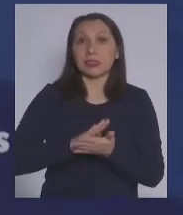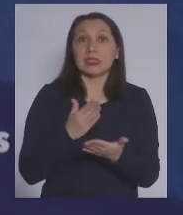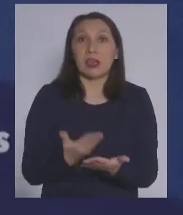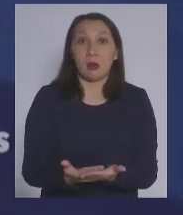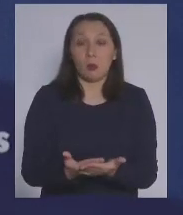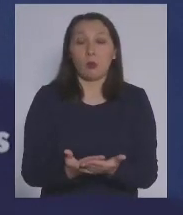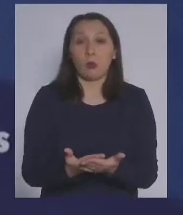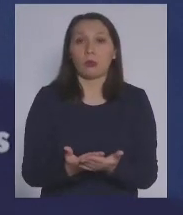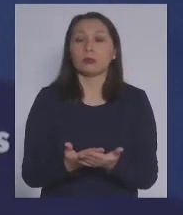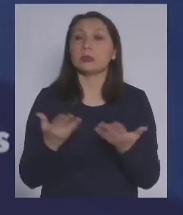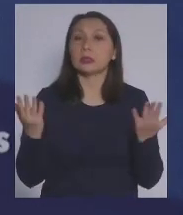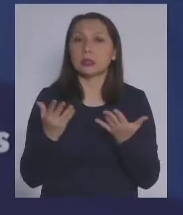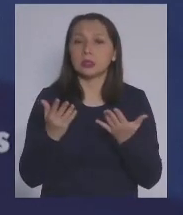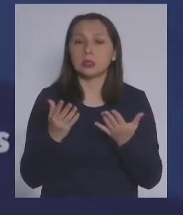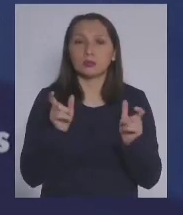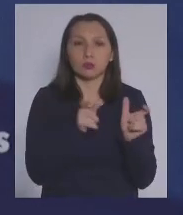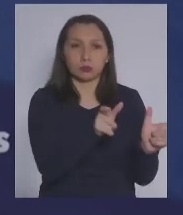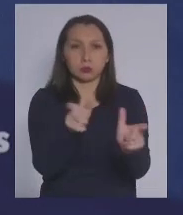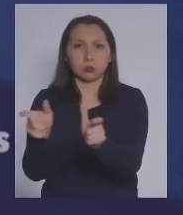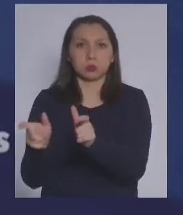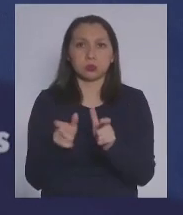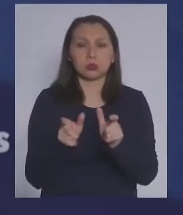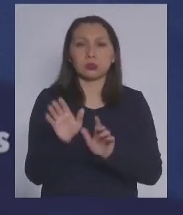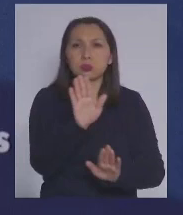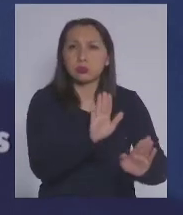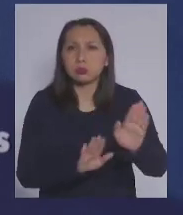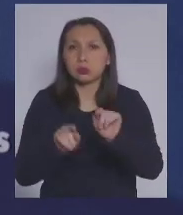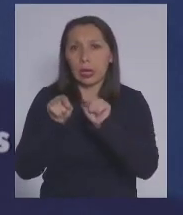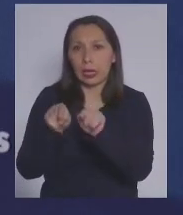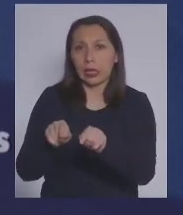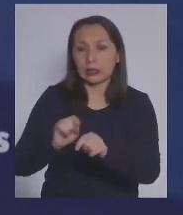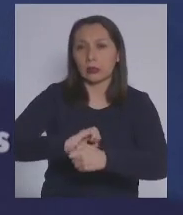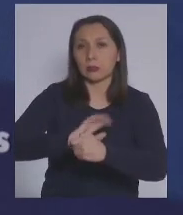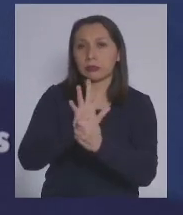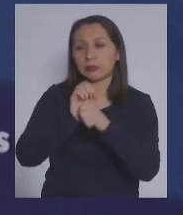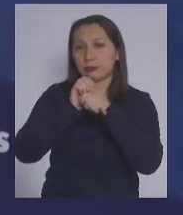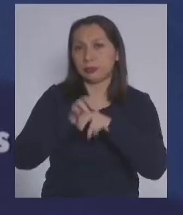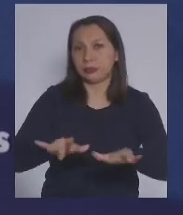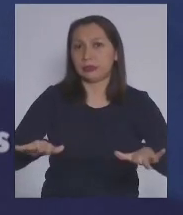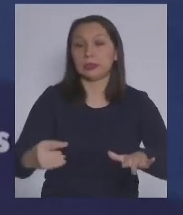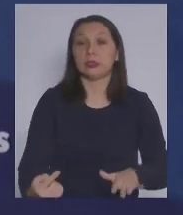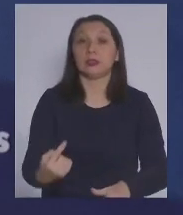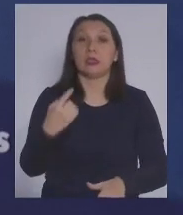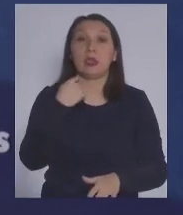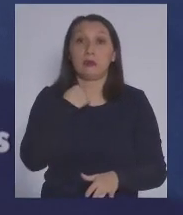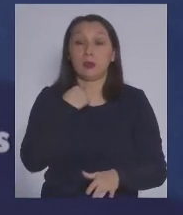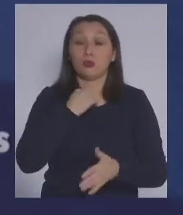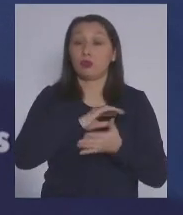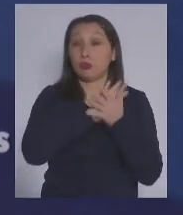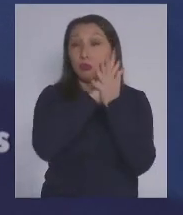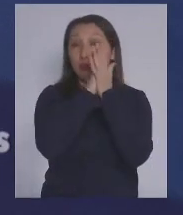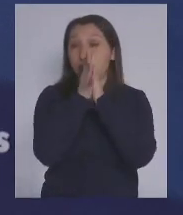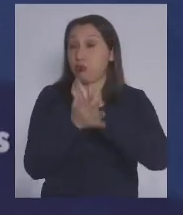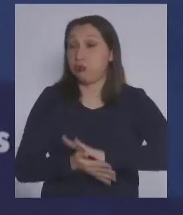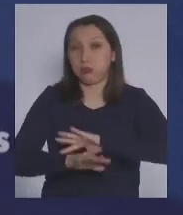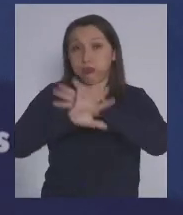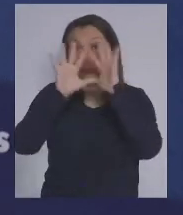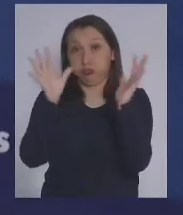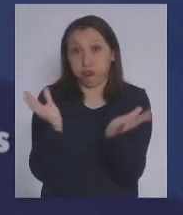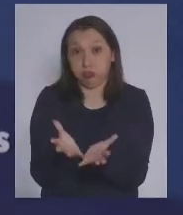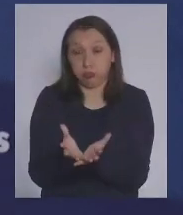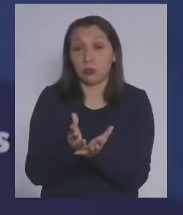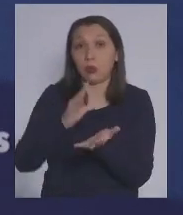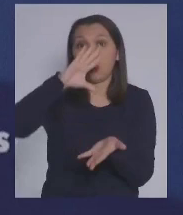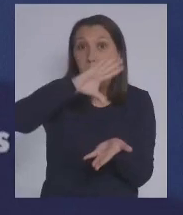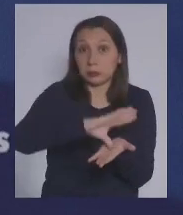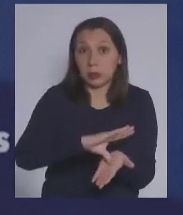en el control y manejo de esta pandemia que afecta a todo el mundo a todo el